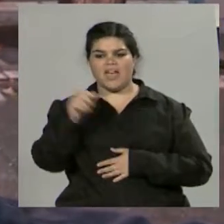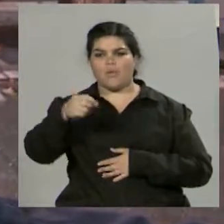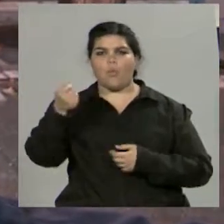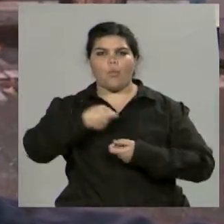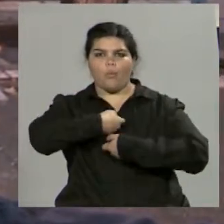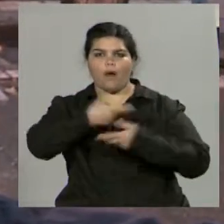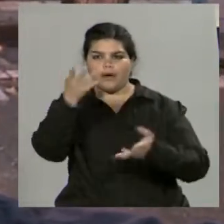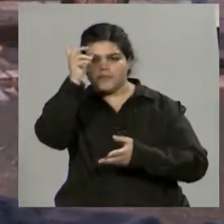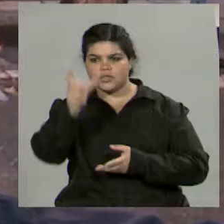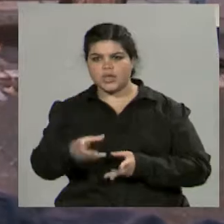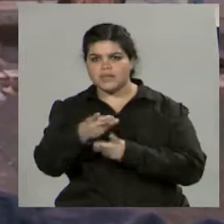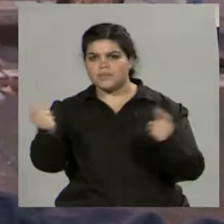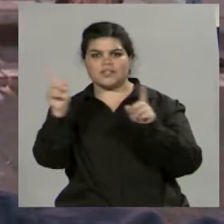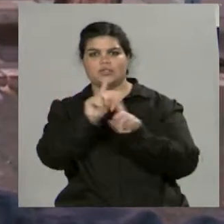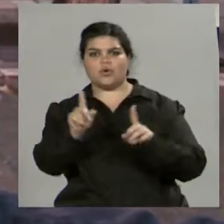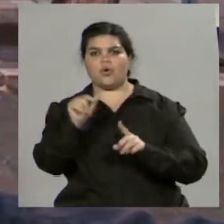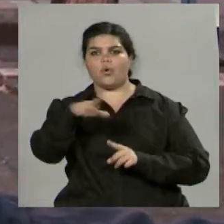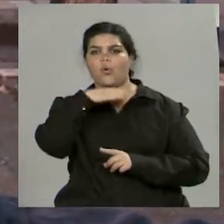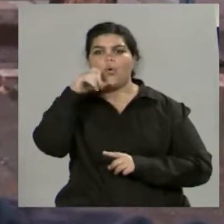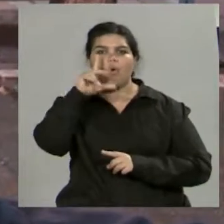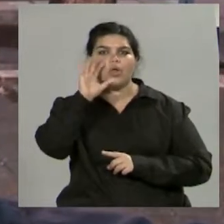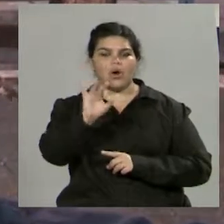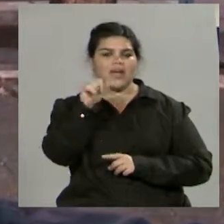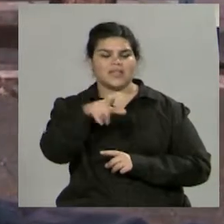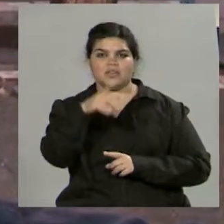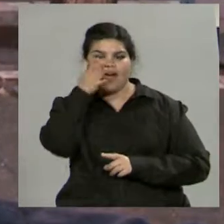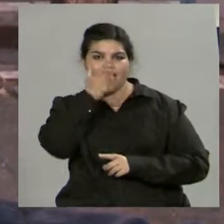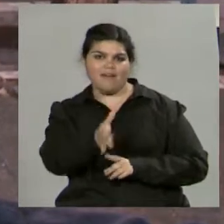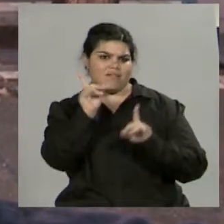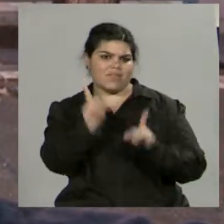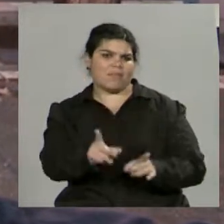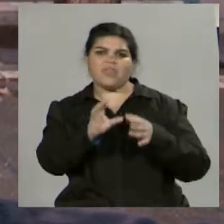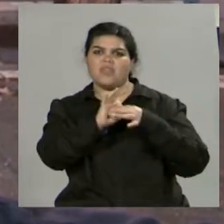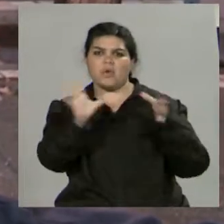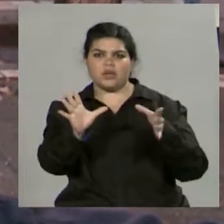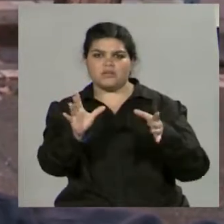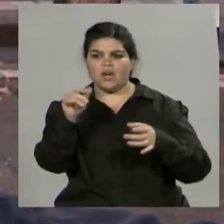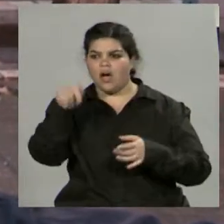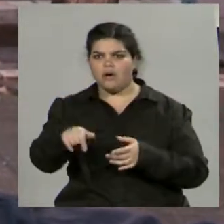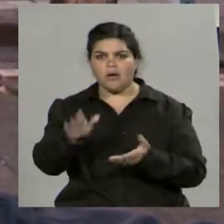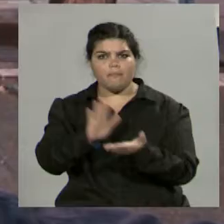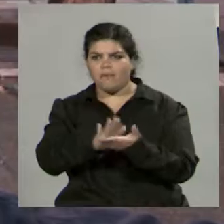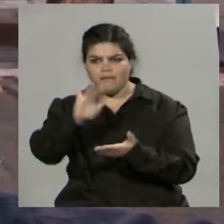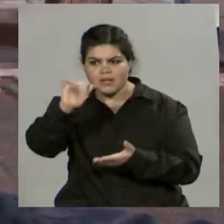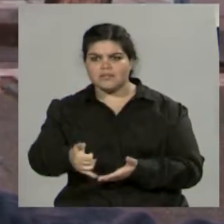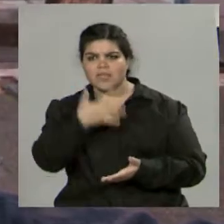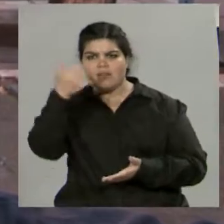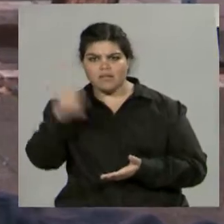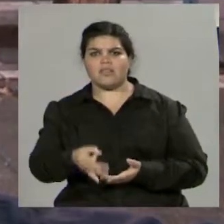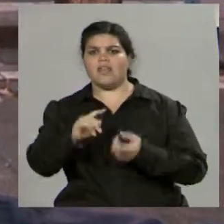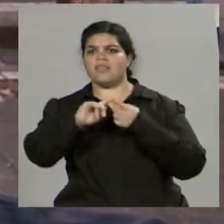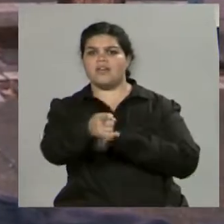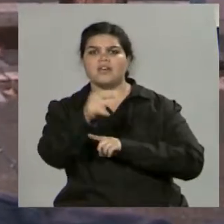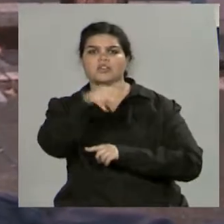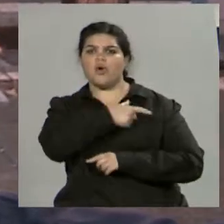desaparecido. Venimos a la desaparición de Julio López, que fue un hecho gravísimo también en democracia, pero además acá está comprobada la participación directa